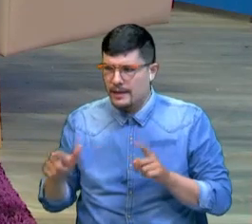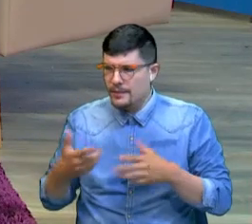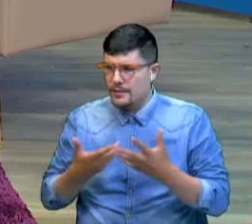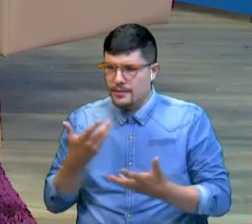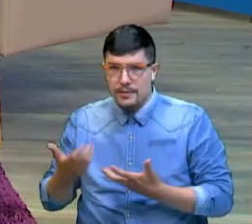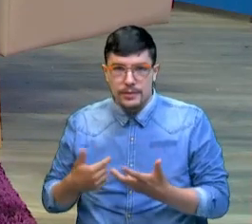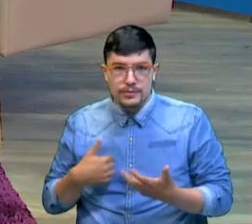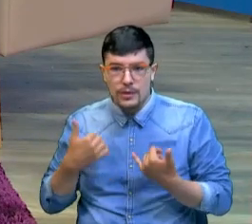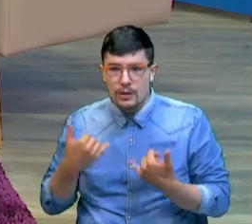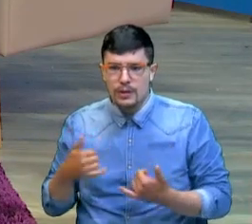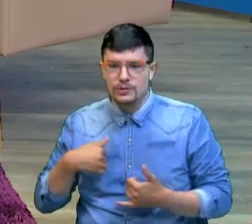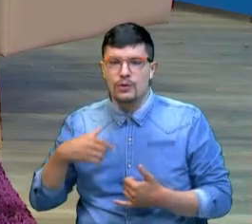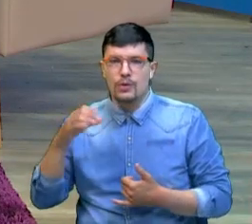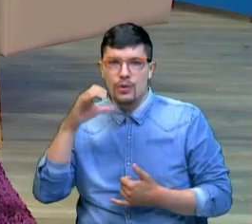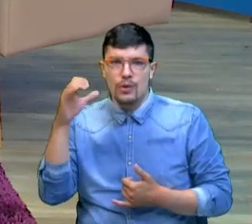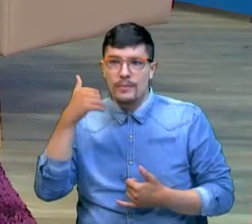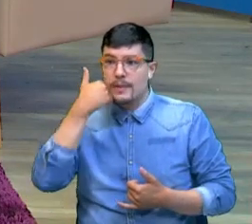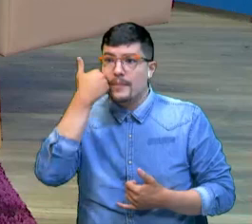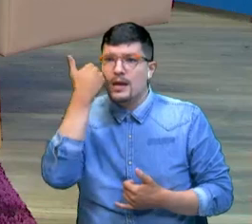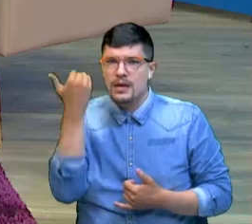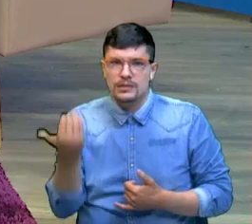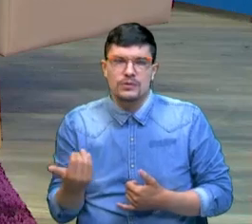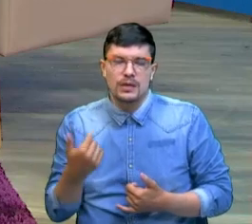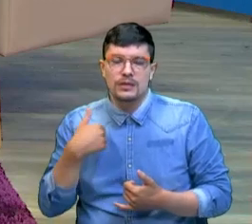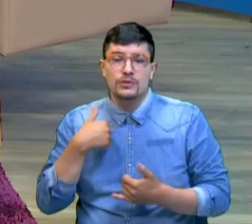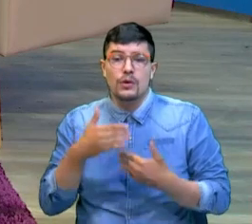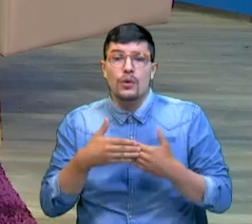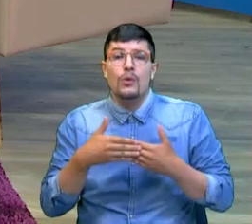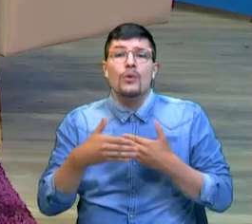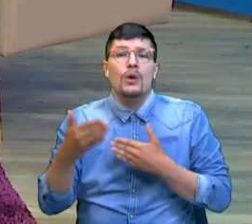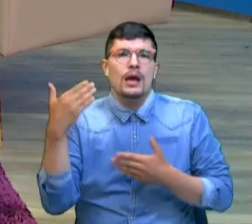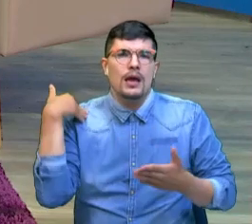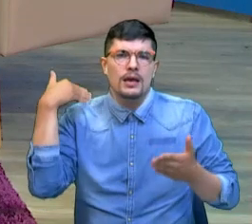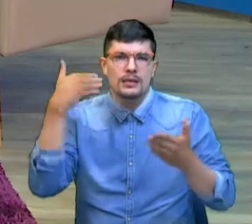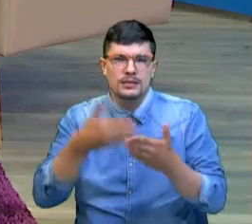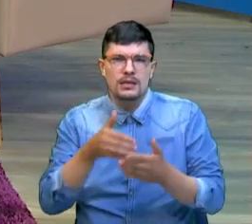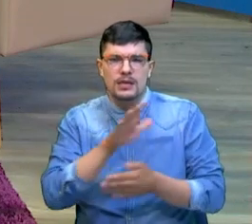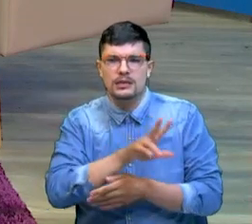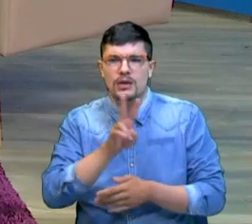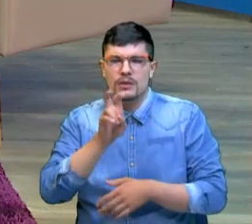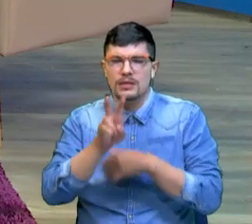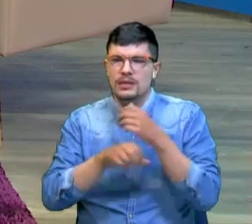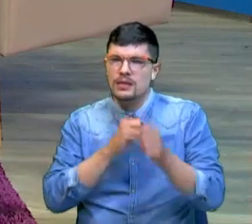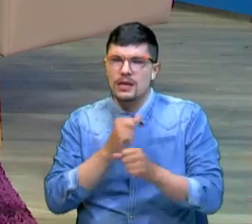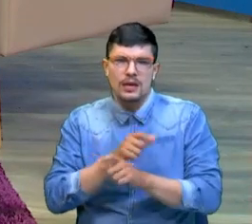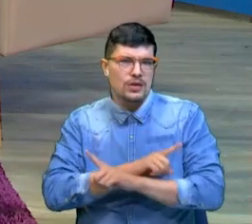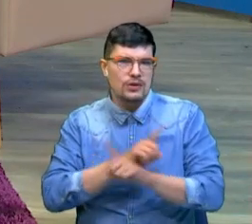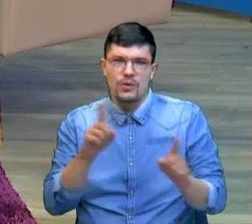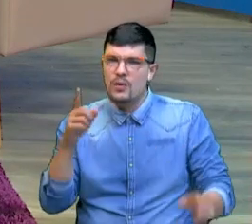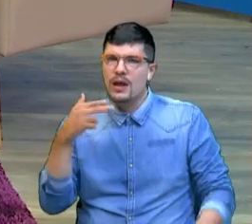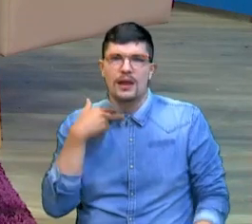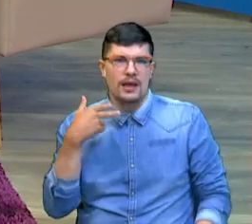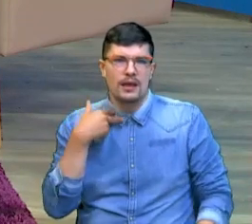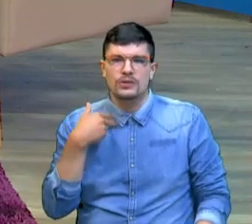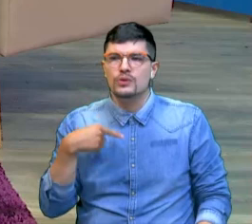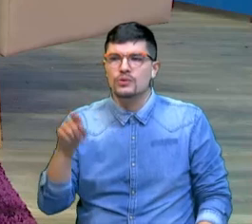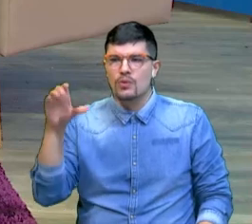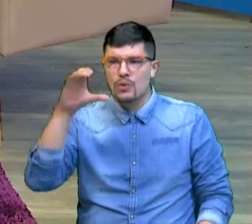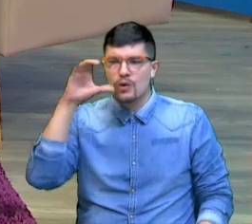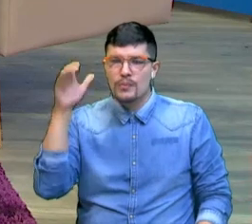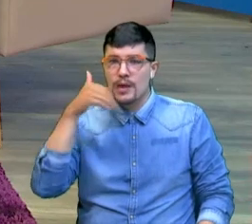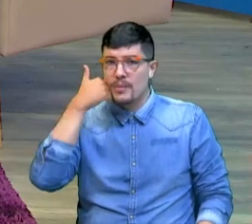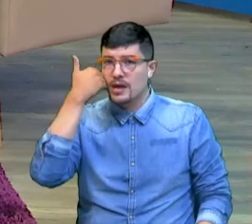pero yo estoy por Colombia Mayor. De aquí a que yo cumpla los 57, creo que no alcanzo que Colombia Mayor me